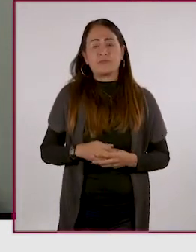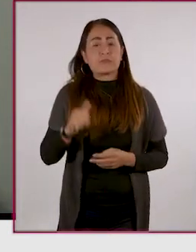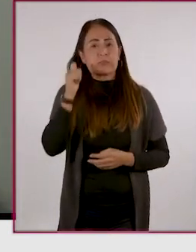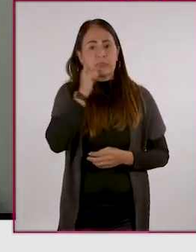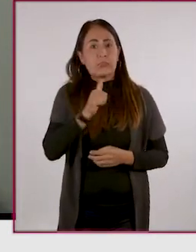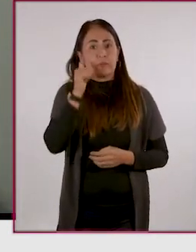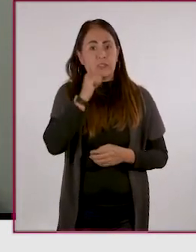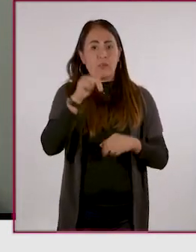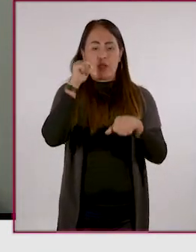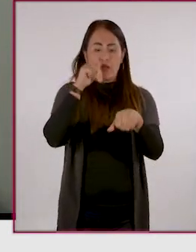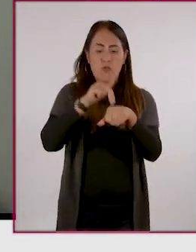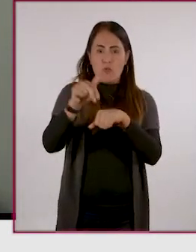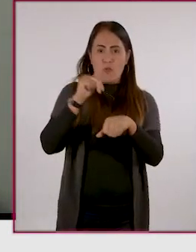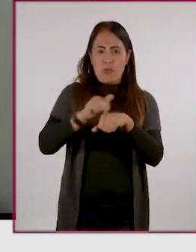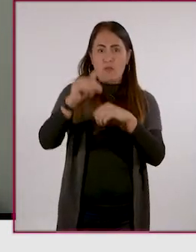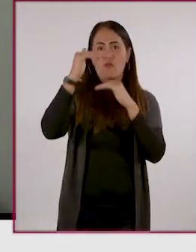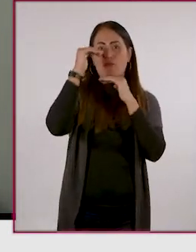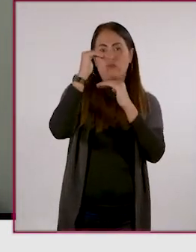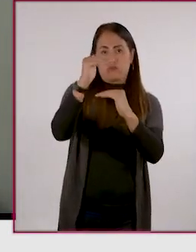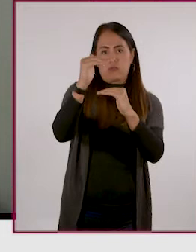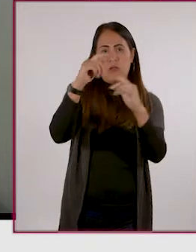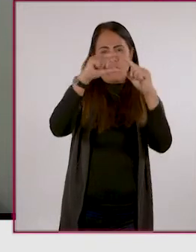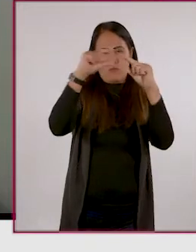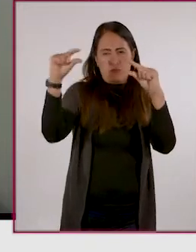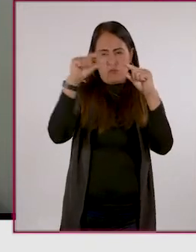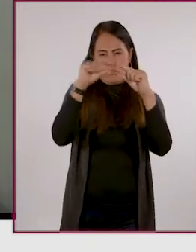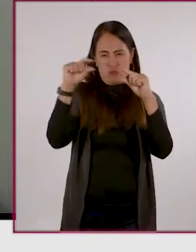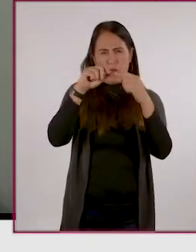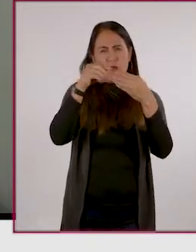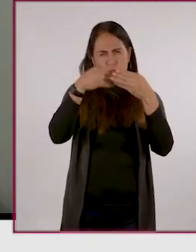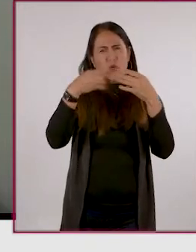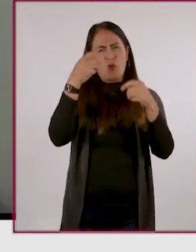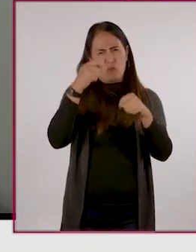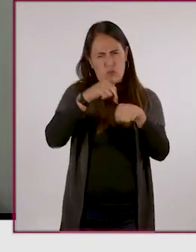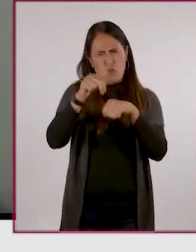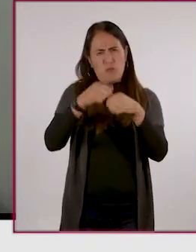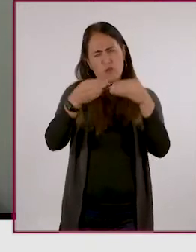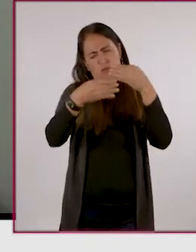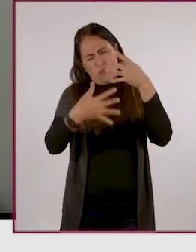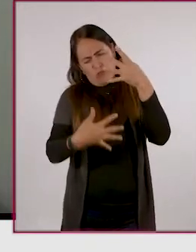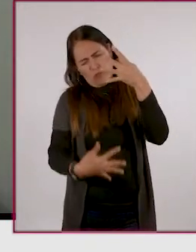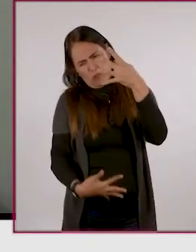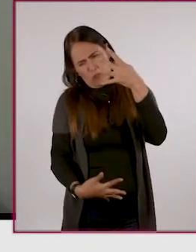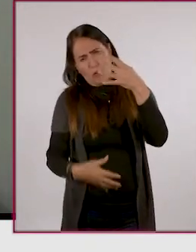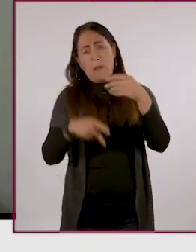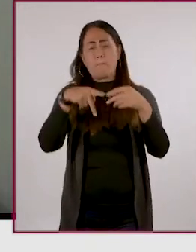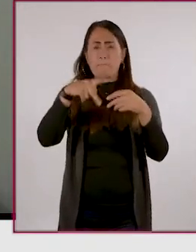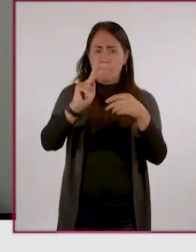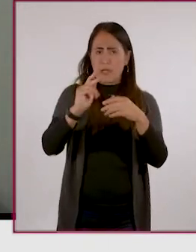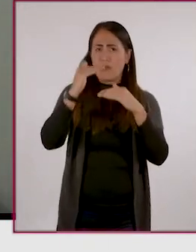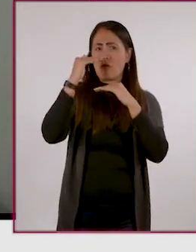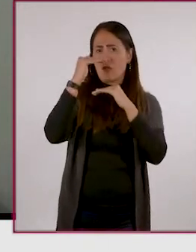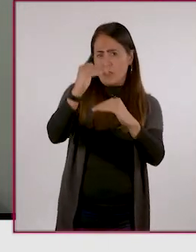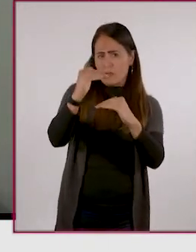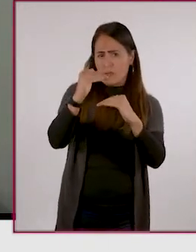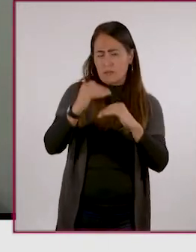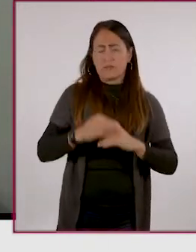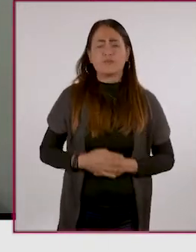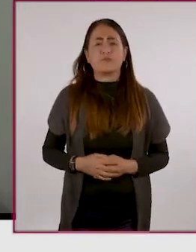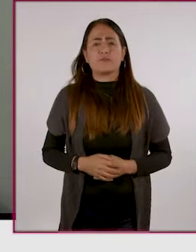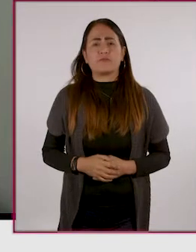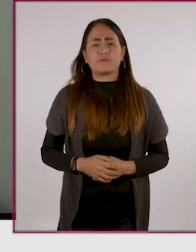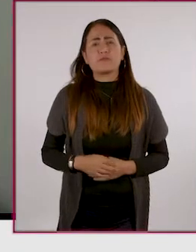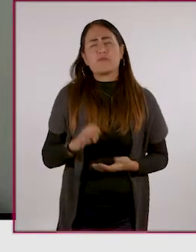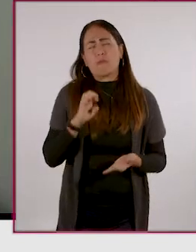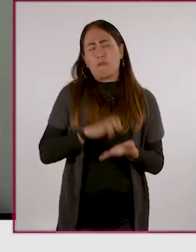¿no? Principalmente las hojas de cálculo pues siempre van a tener un número reducido de filas, ¿no? Digo, un número amplio, pero tienen un límite estas